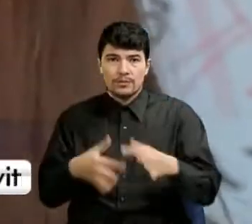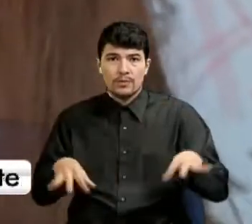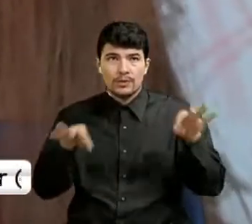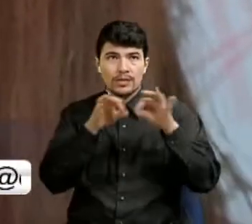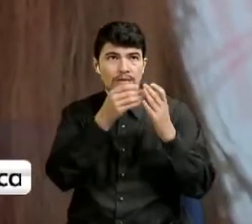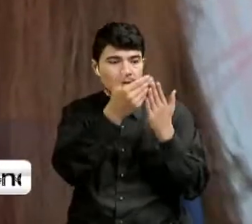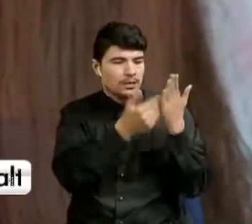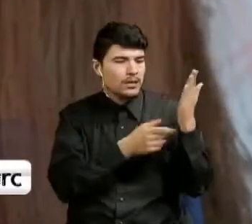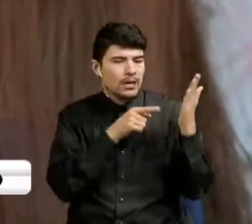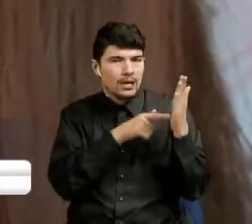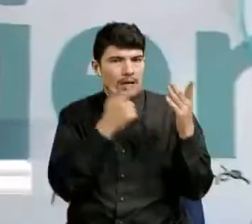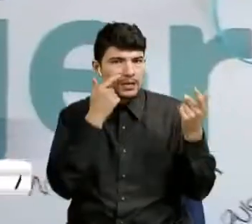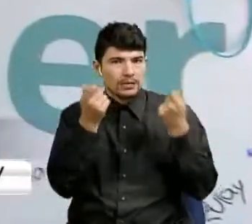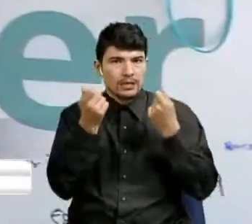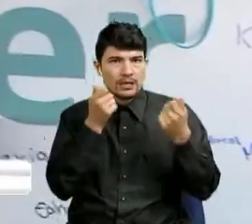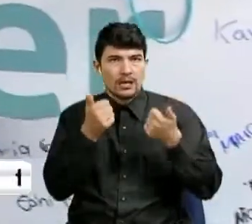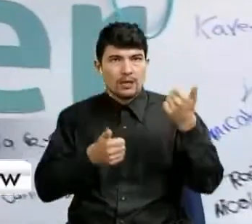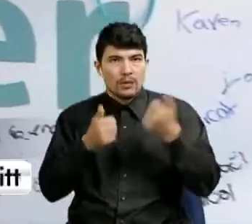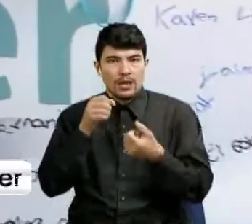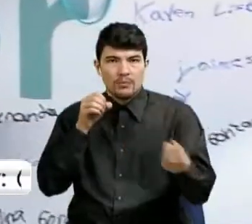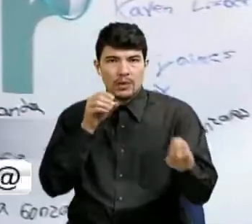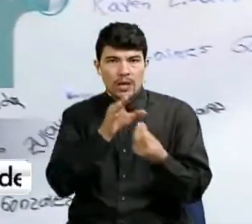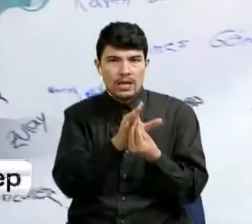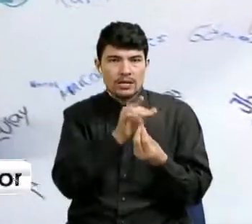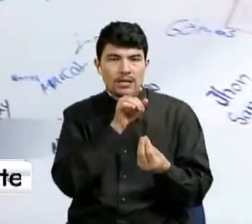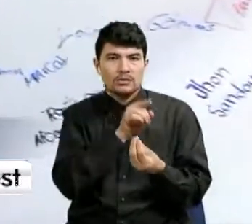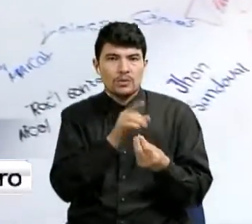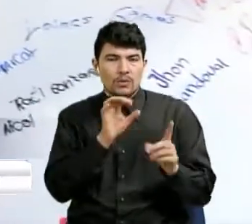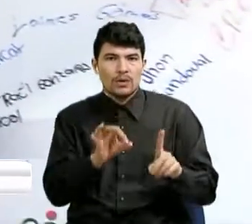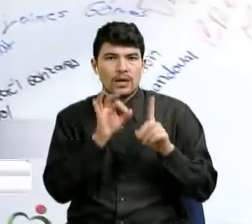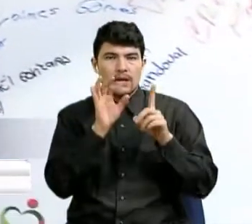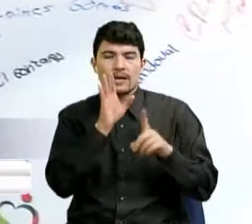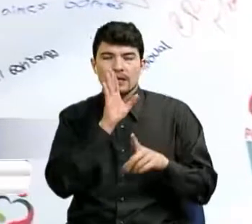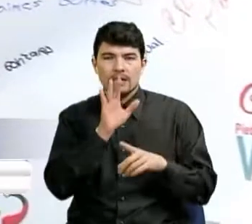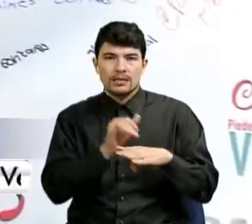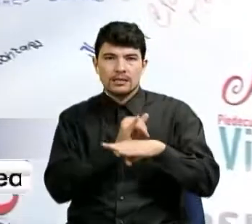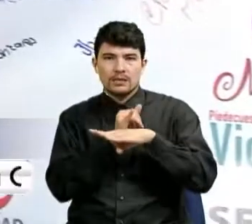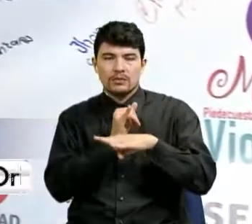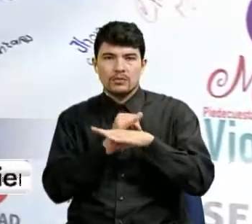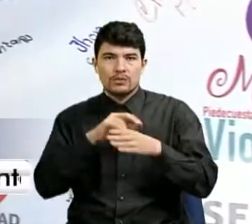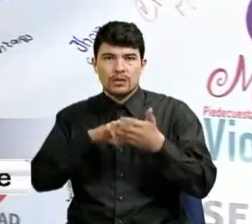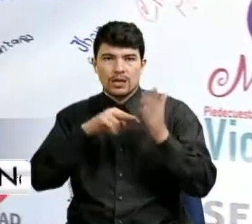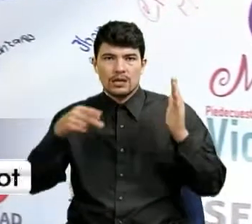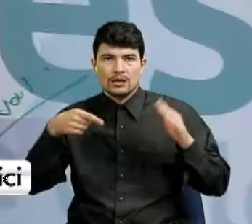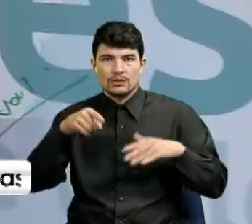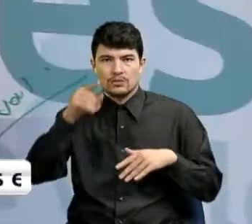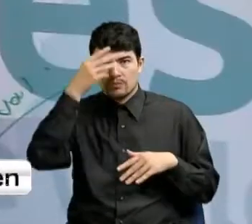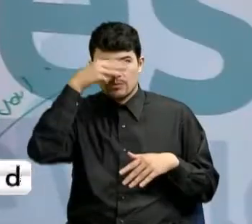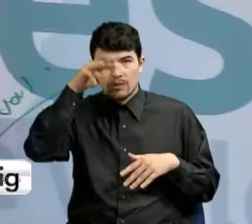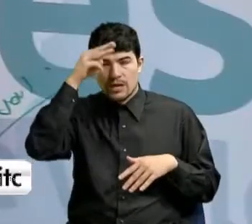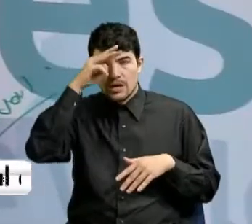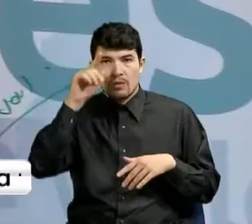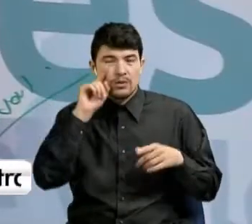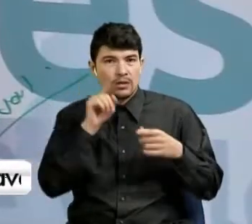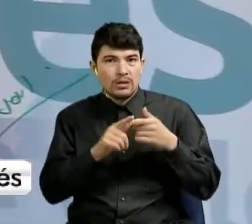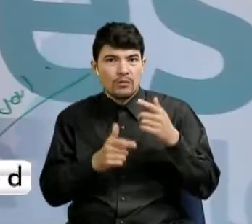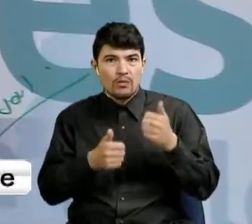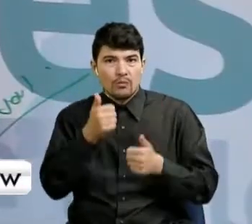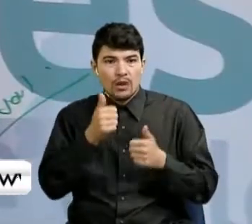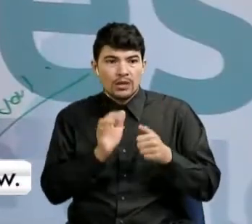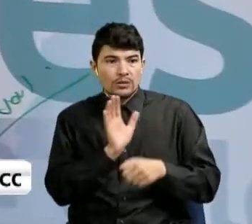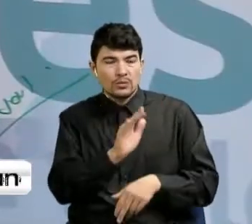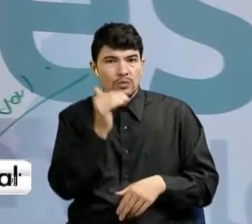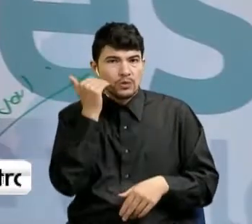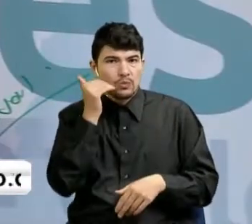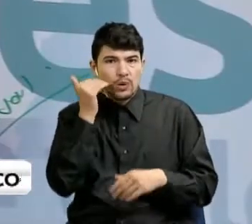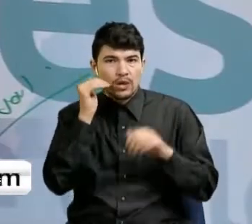estrategia que se denomina el violentómetro que ha sido originado por el instituto politécnico nacional de méxico con el fin de que las mujeres puedan